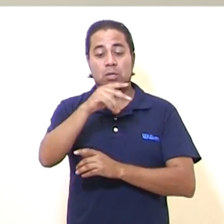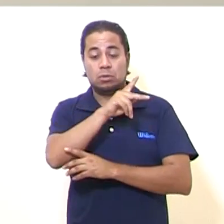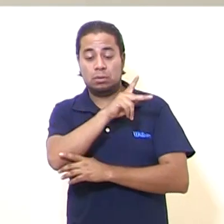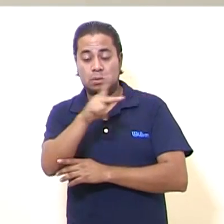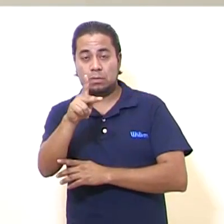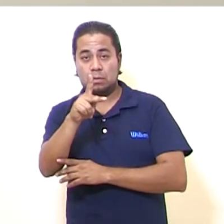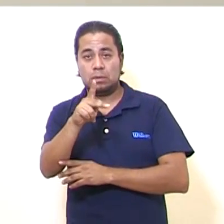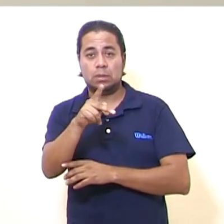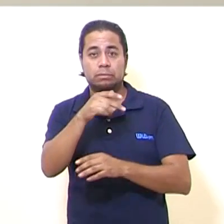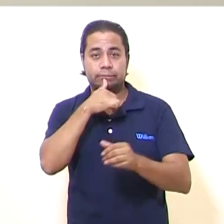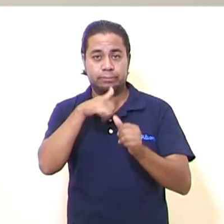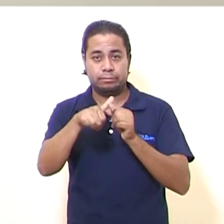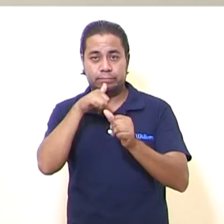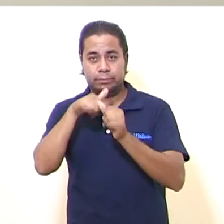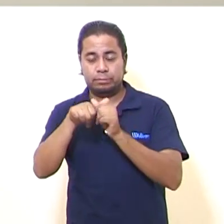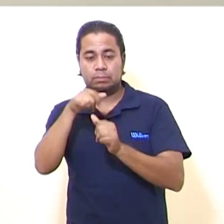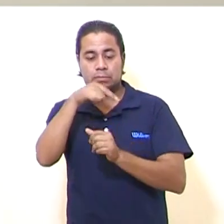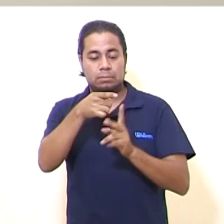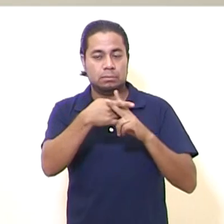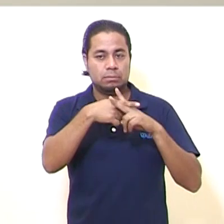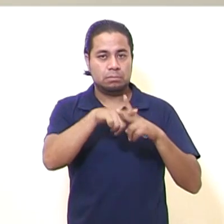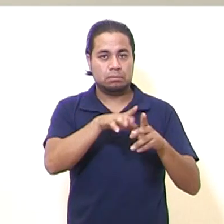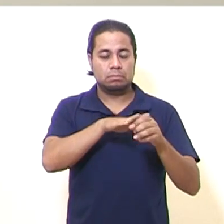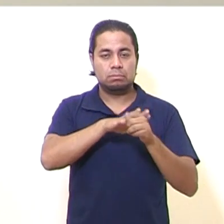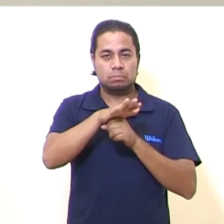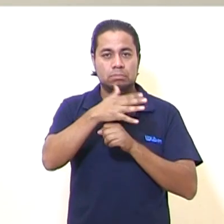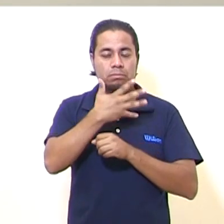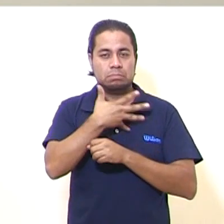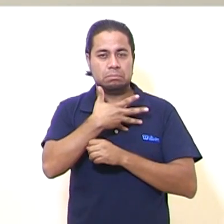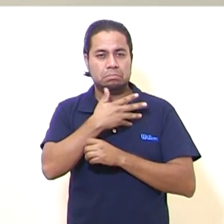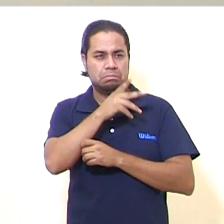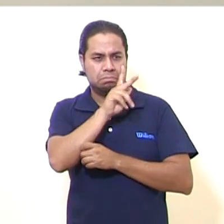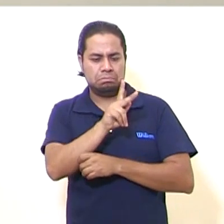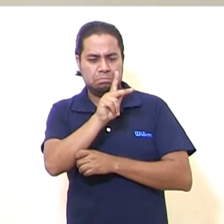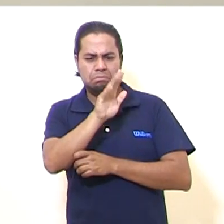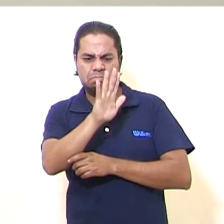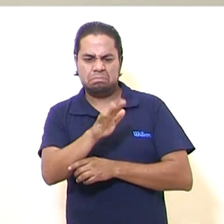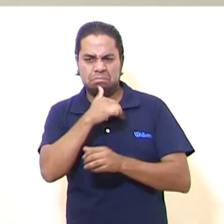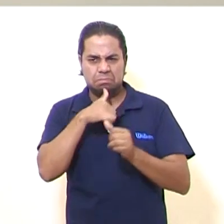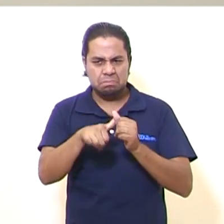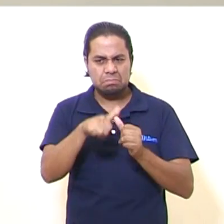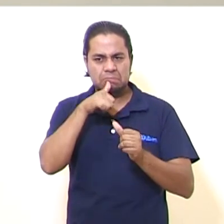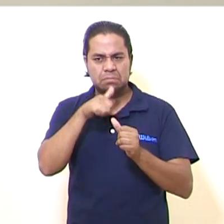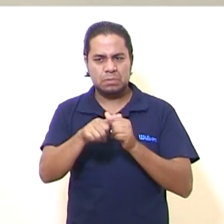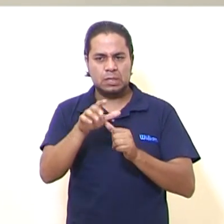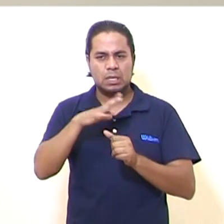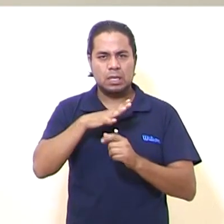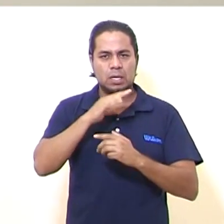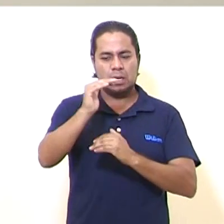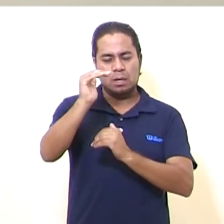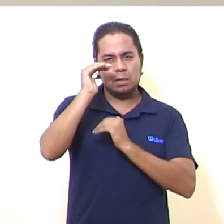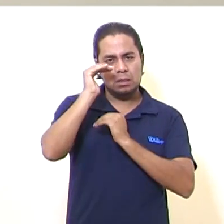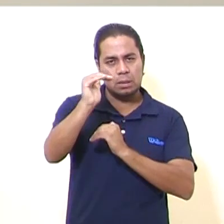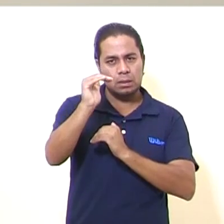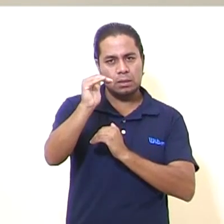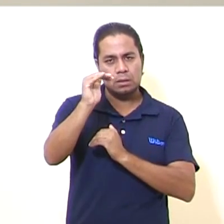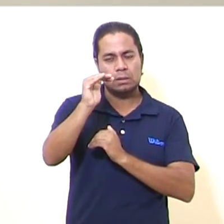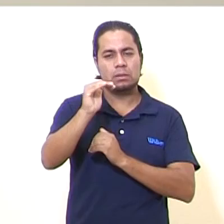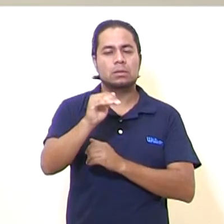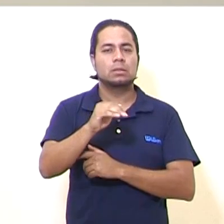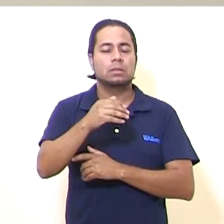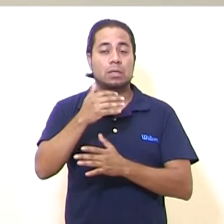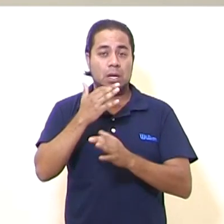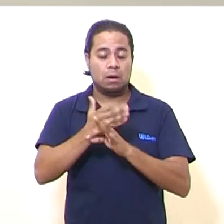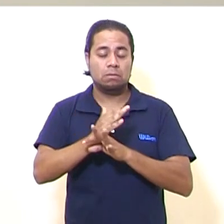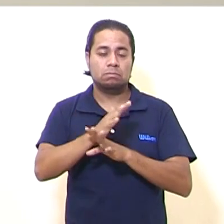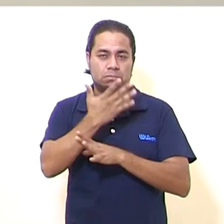vocablos, si te das cuenta, aquí ya empiezan a aparecerse las letras mayúsculas a las que nosotros